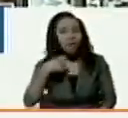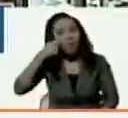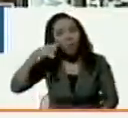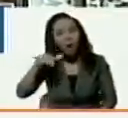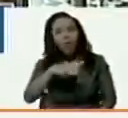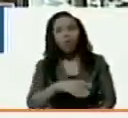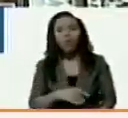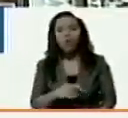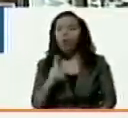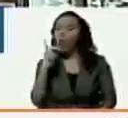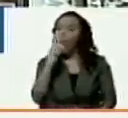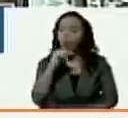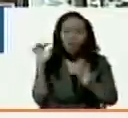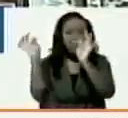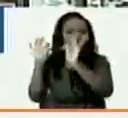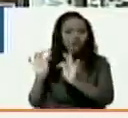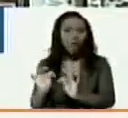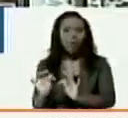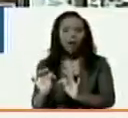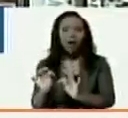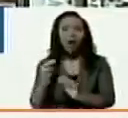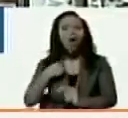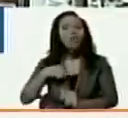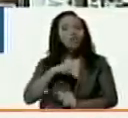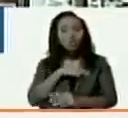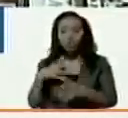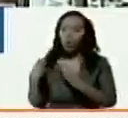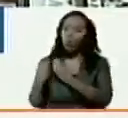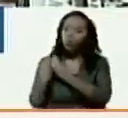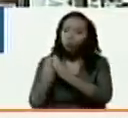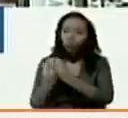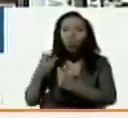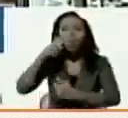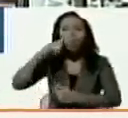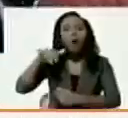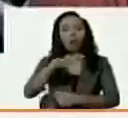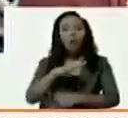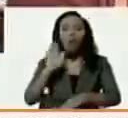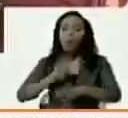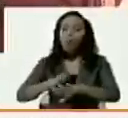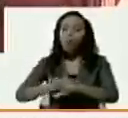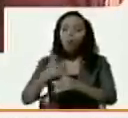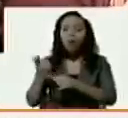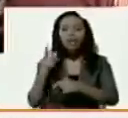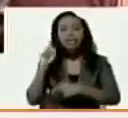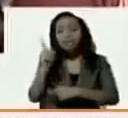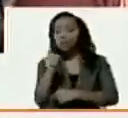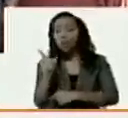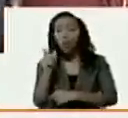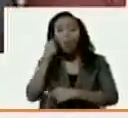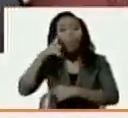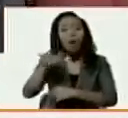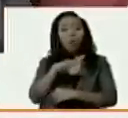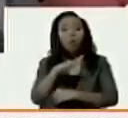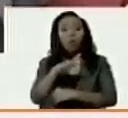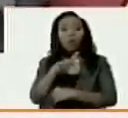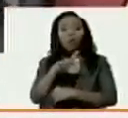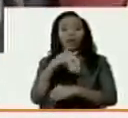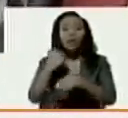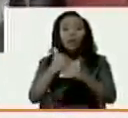No hay forma. Nosotros acompañemos a los pueblos, porque si no los pueblos nos van a dejar